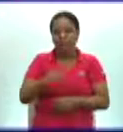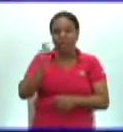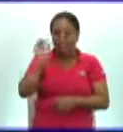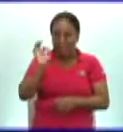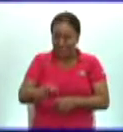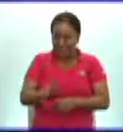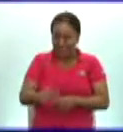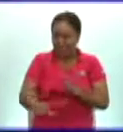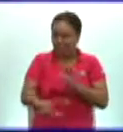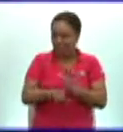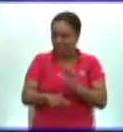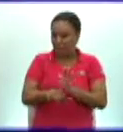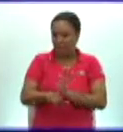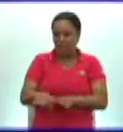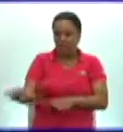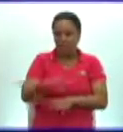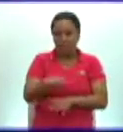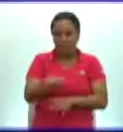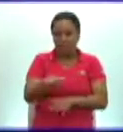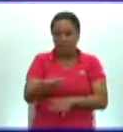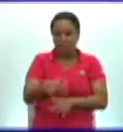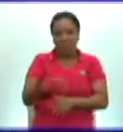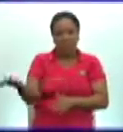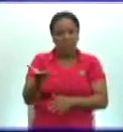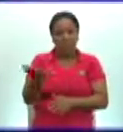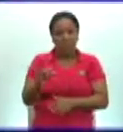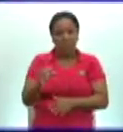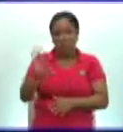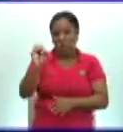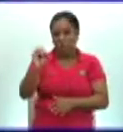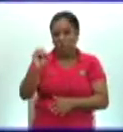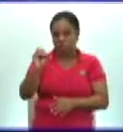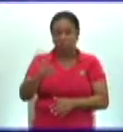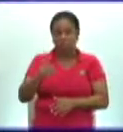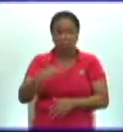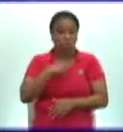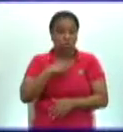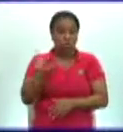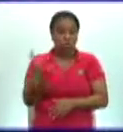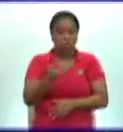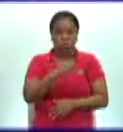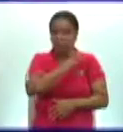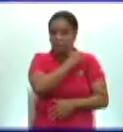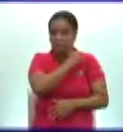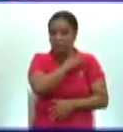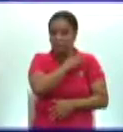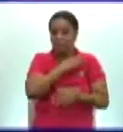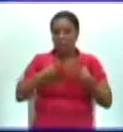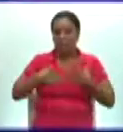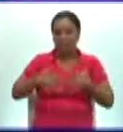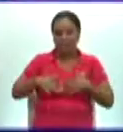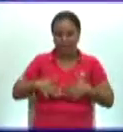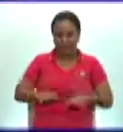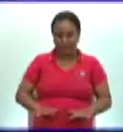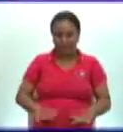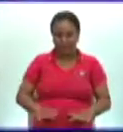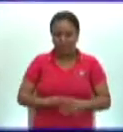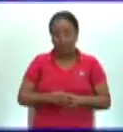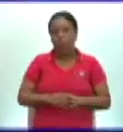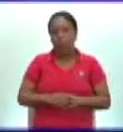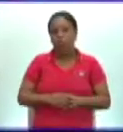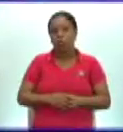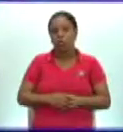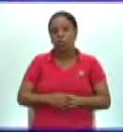velocidad igual a cero o nula que llamamos reposo. Un objeto en reposo tiende a permanecer en reposo